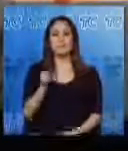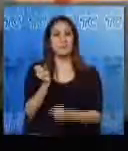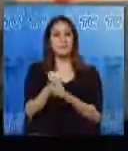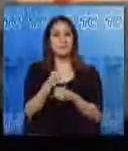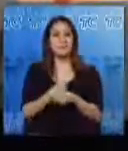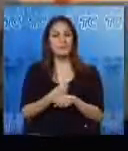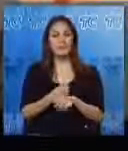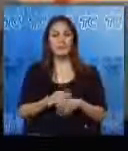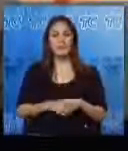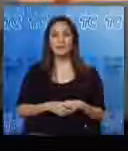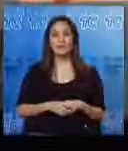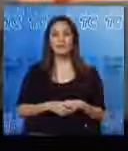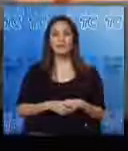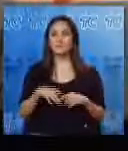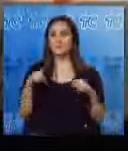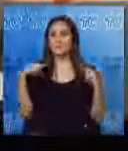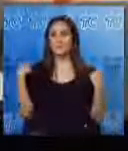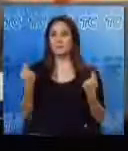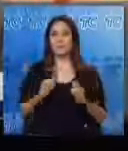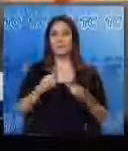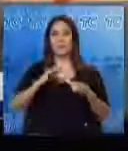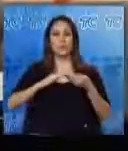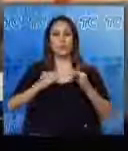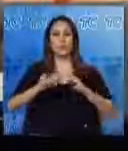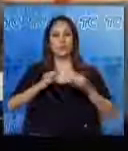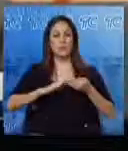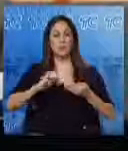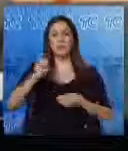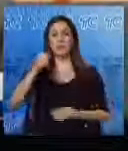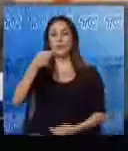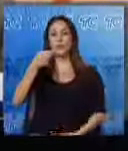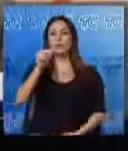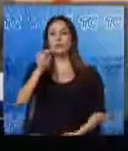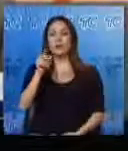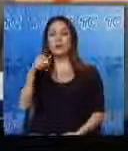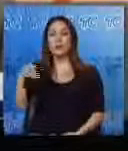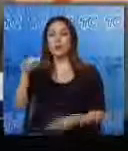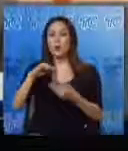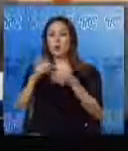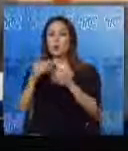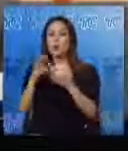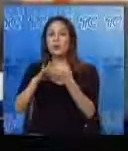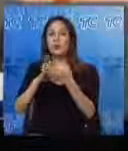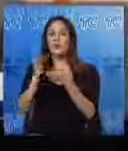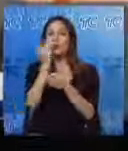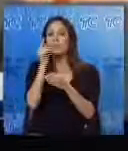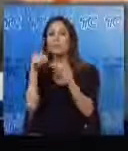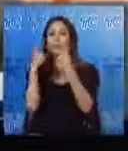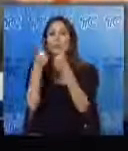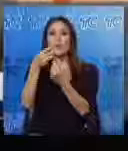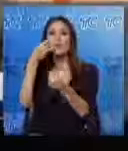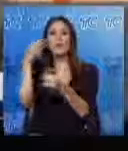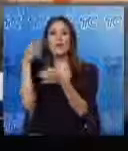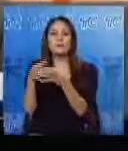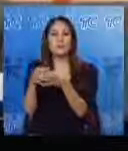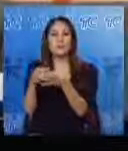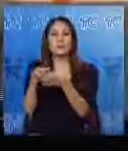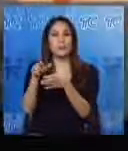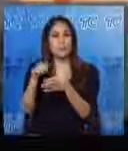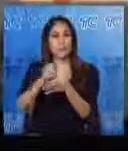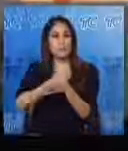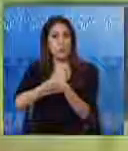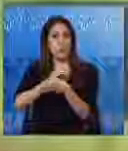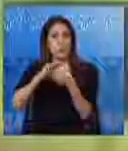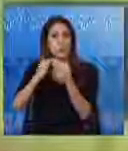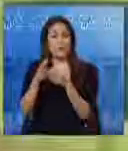repito, del pueblo y de, las comunidades Shuar ni Achuar. Son acciones de un grupo delincuencial que se